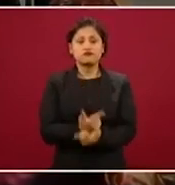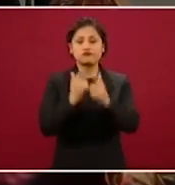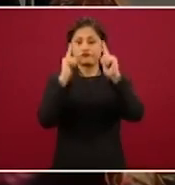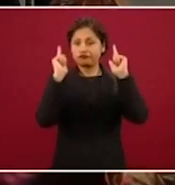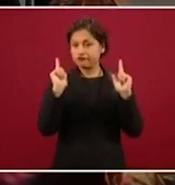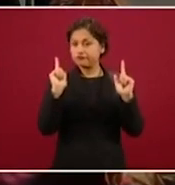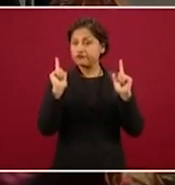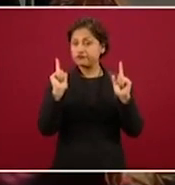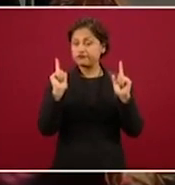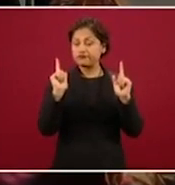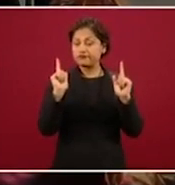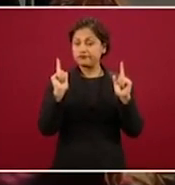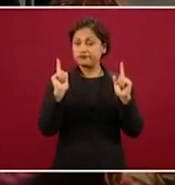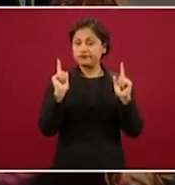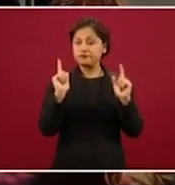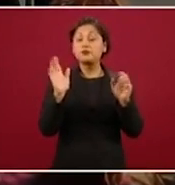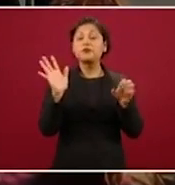dicho,